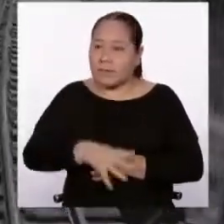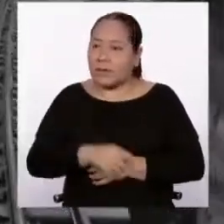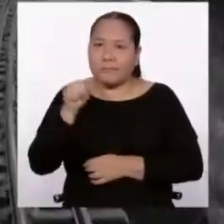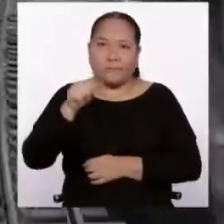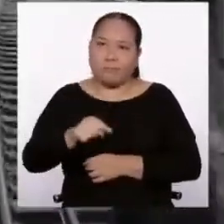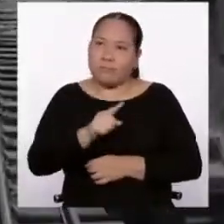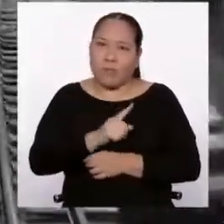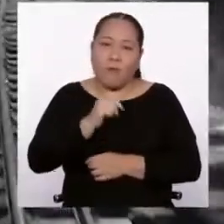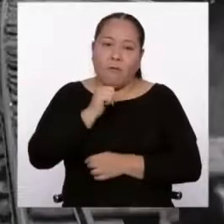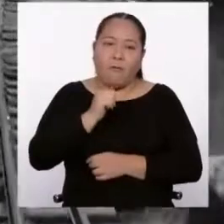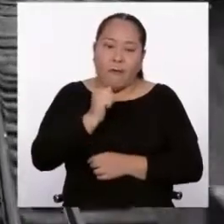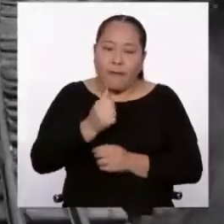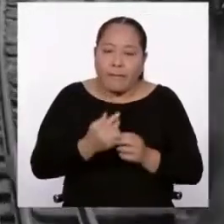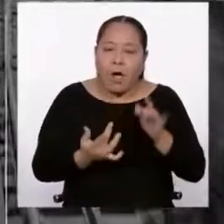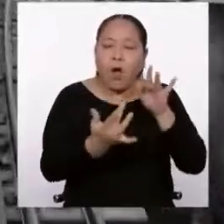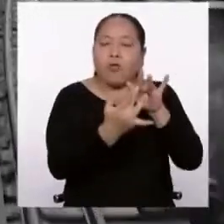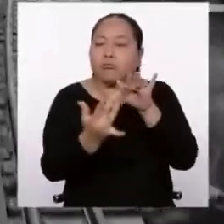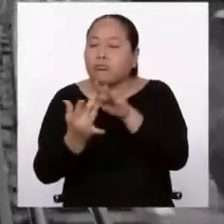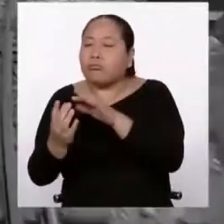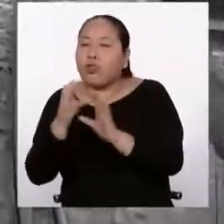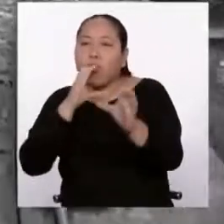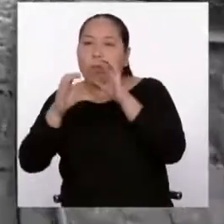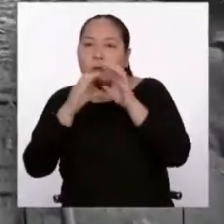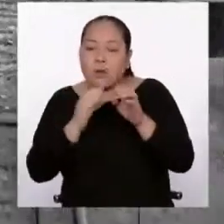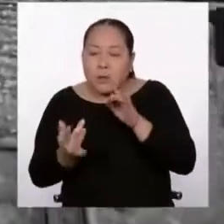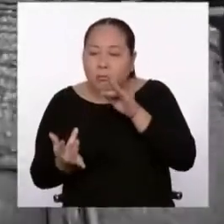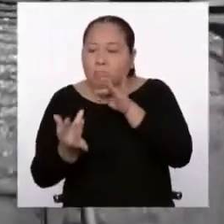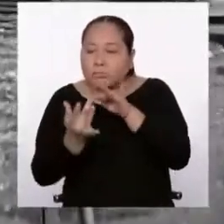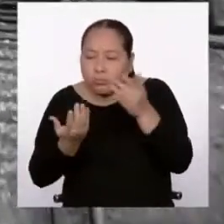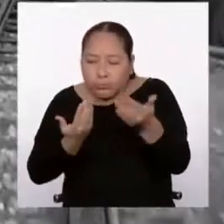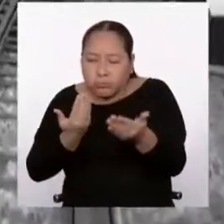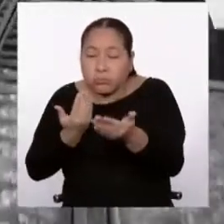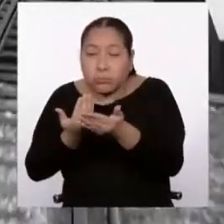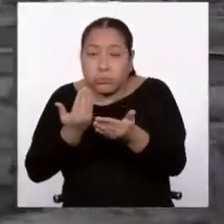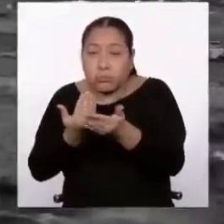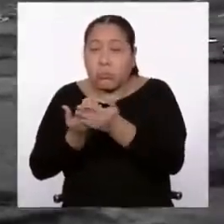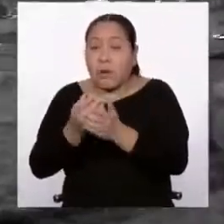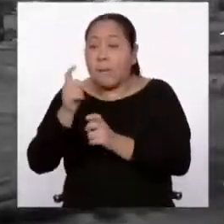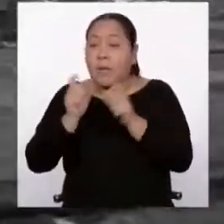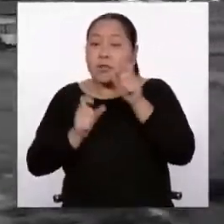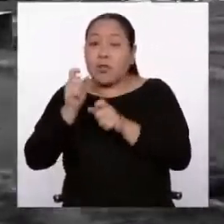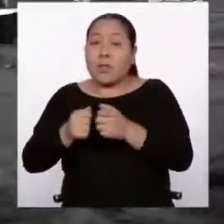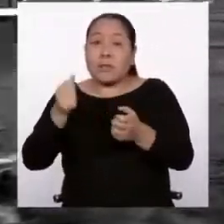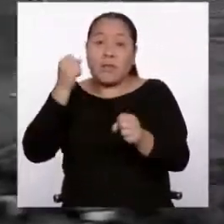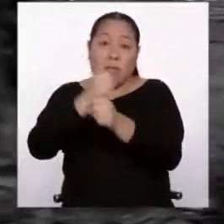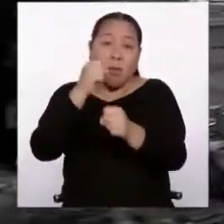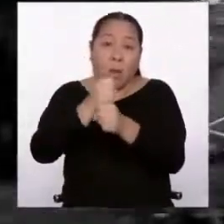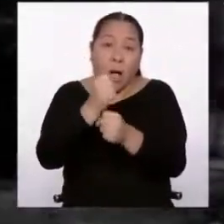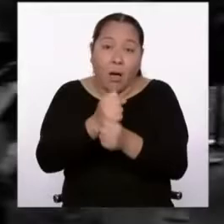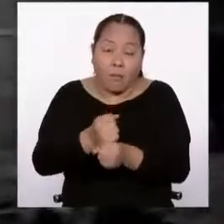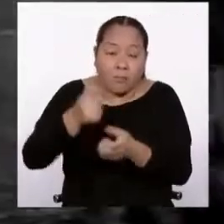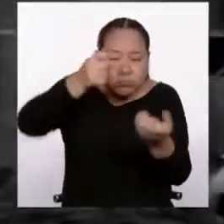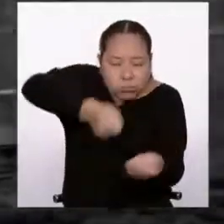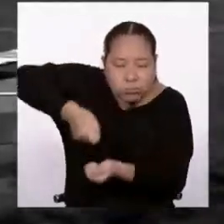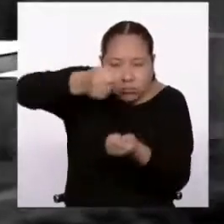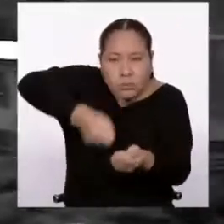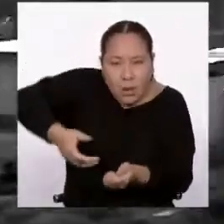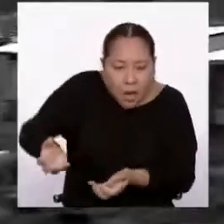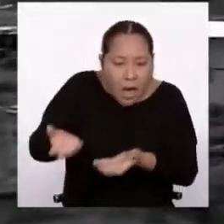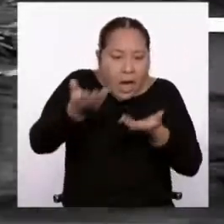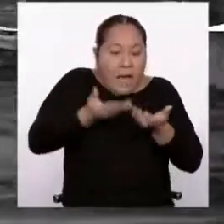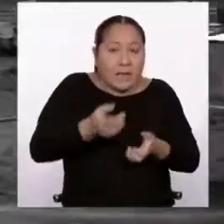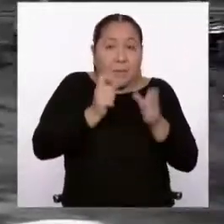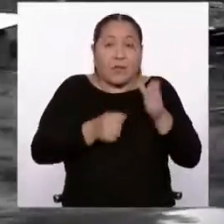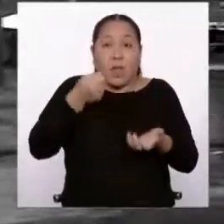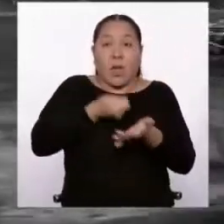vías de comunicación capaces de acercar a productores y consumidores, el Perú no se convertiría en